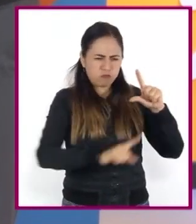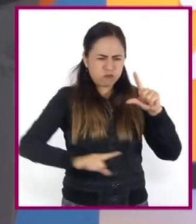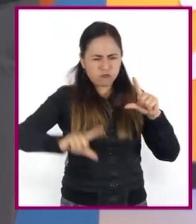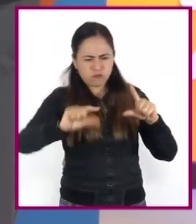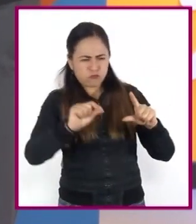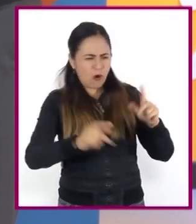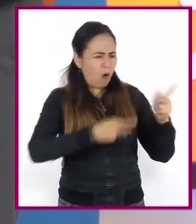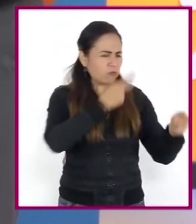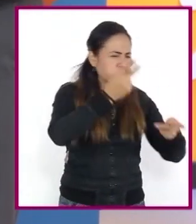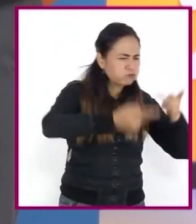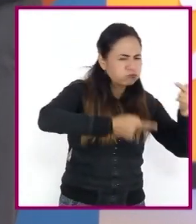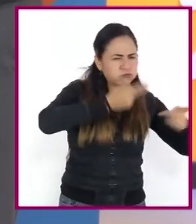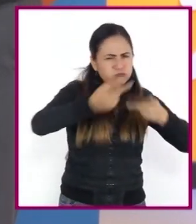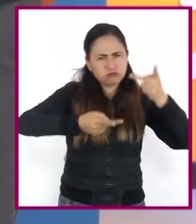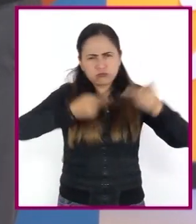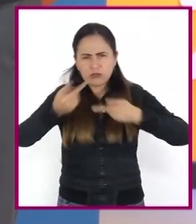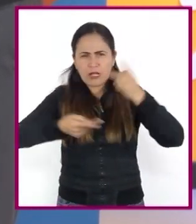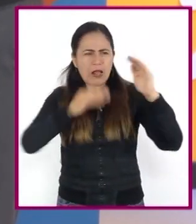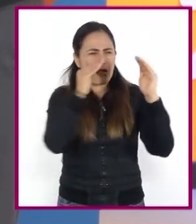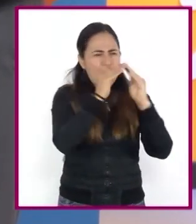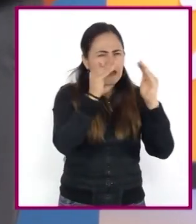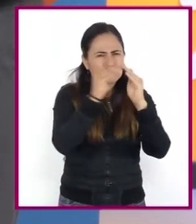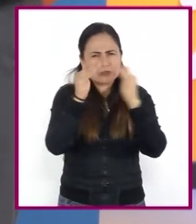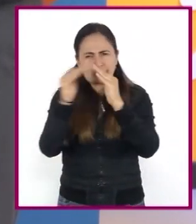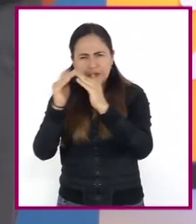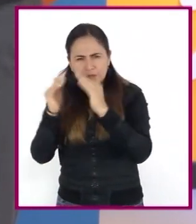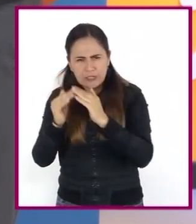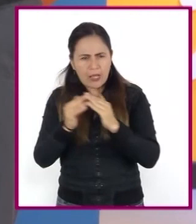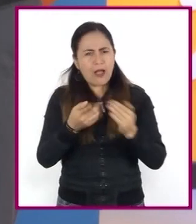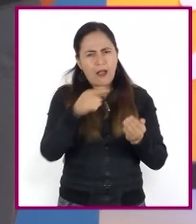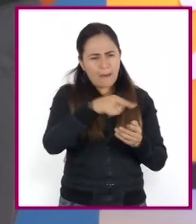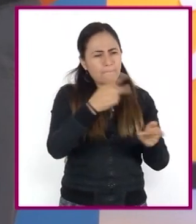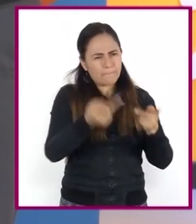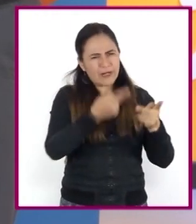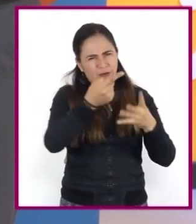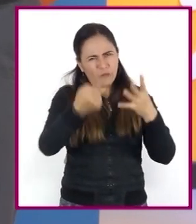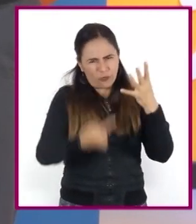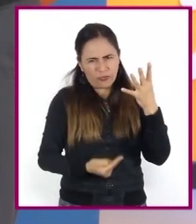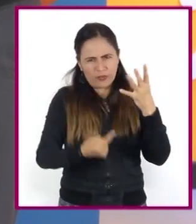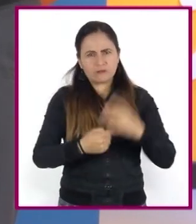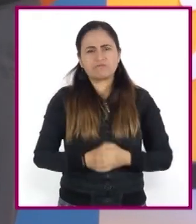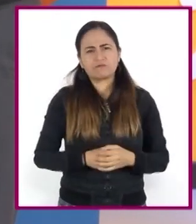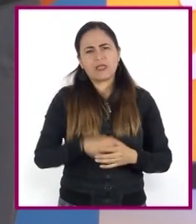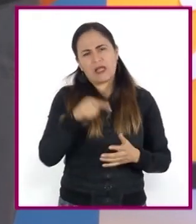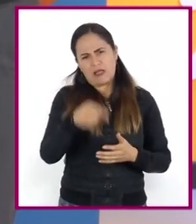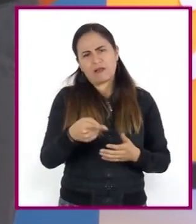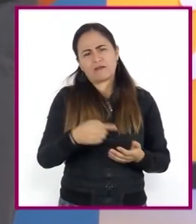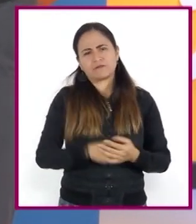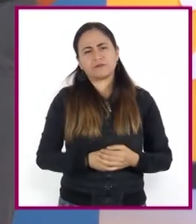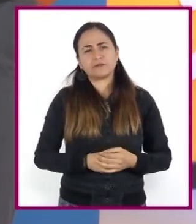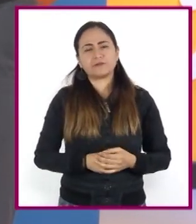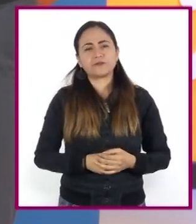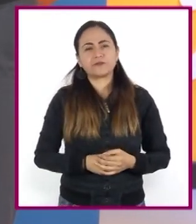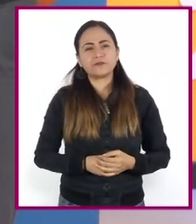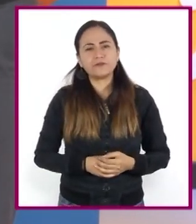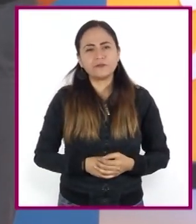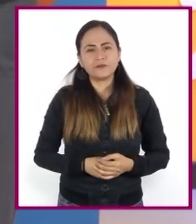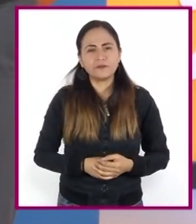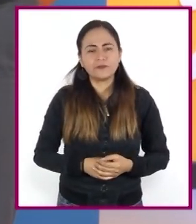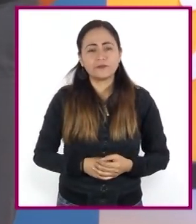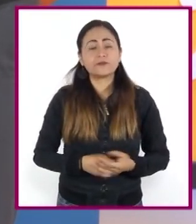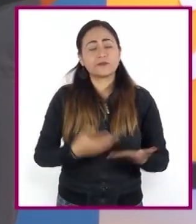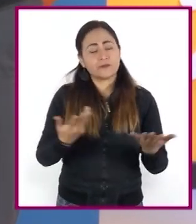de visitar cada vivienda y hacer algunas preguntas sobre estas y sus ocupantes.